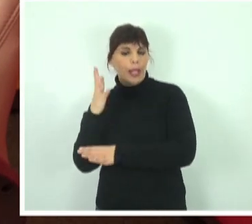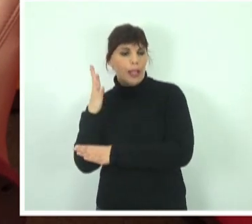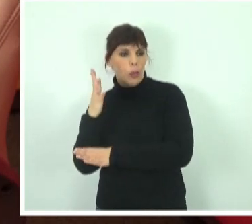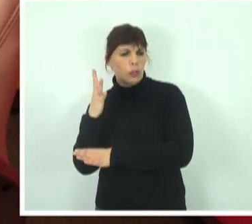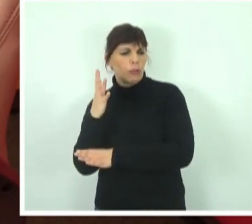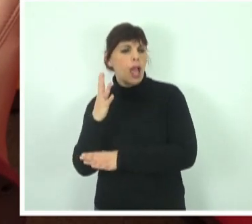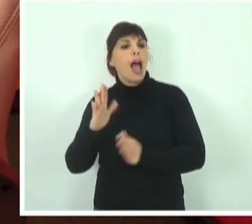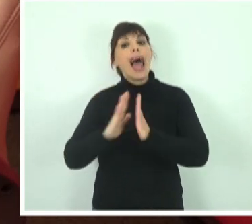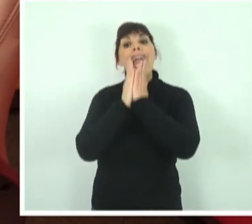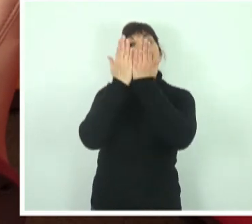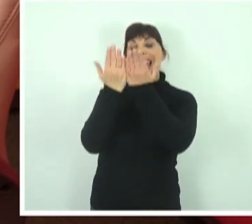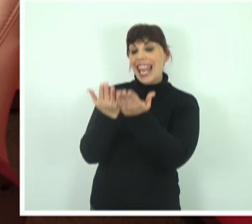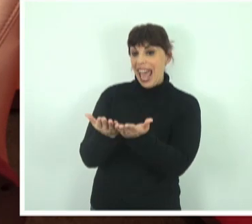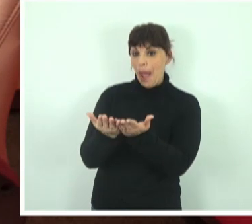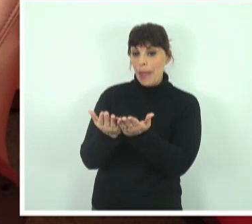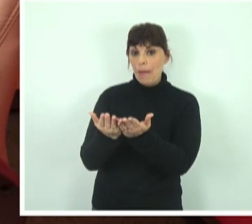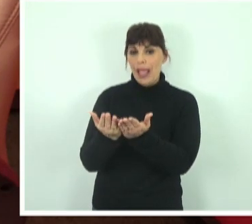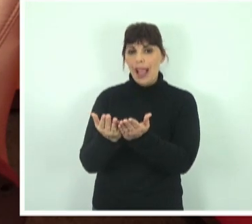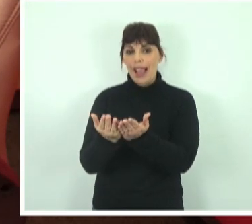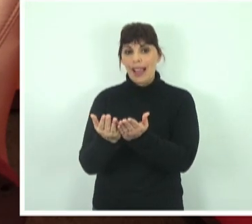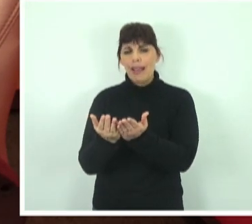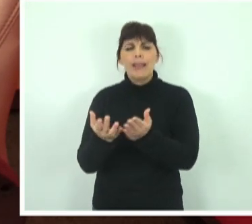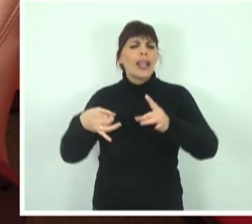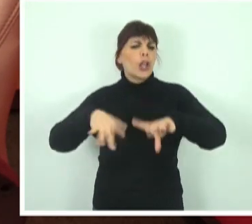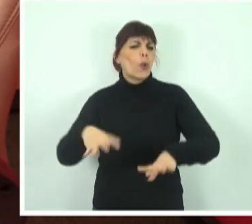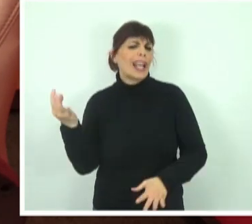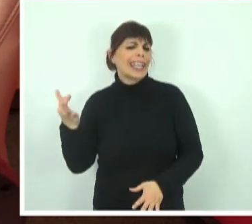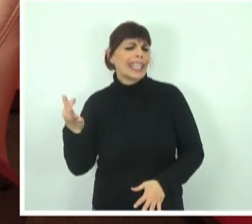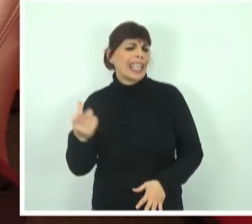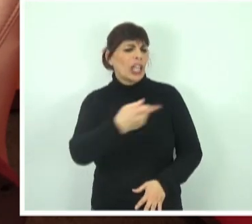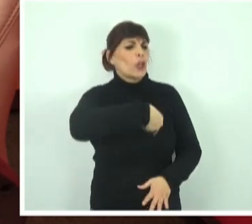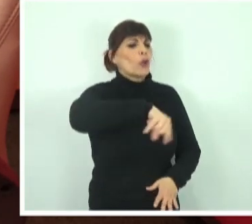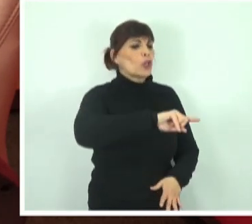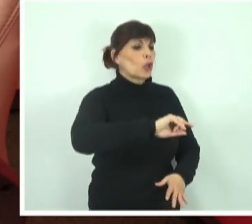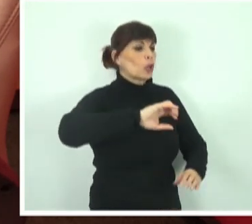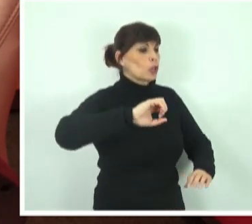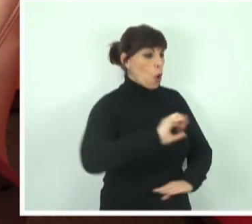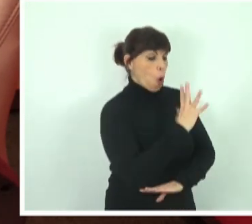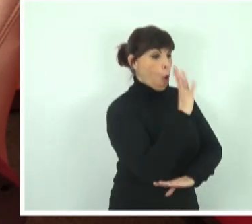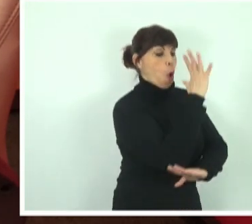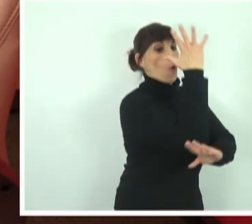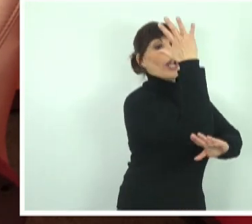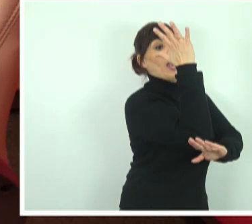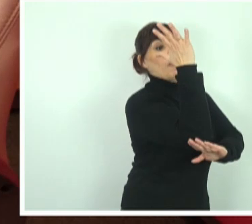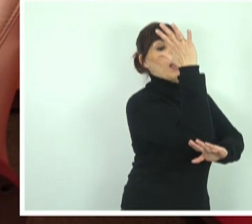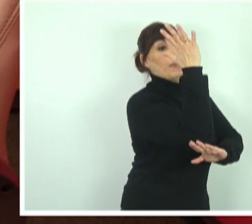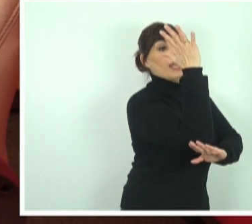palmera, como el cedro del Líbano, y también como un